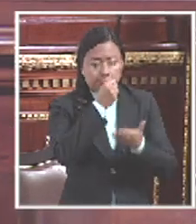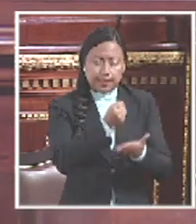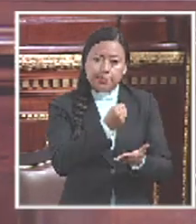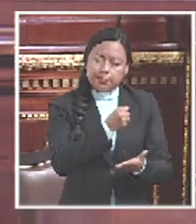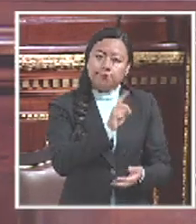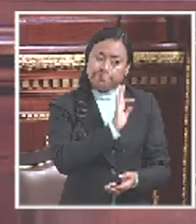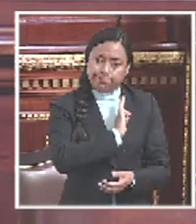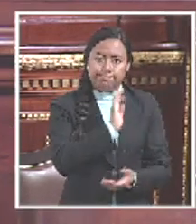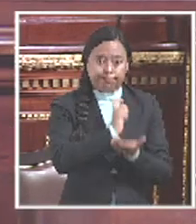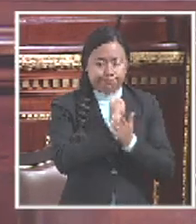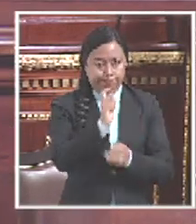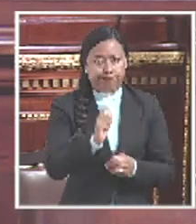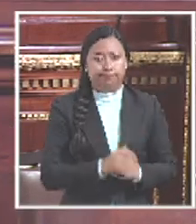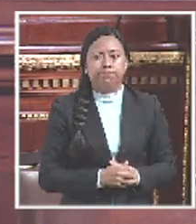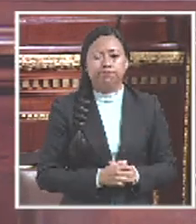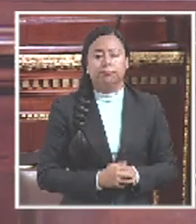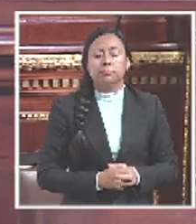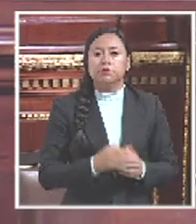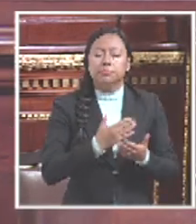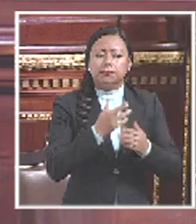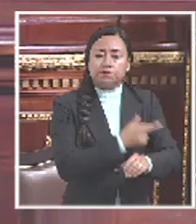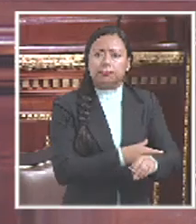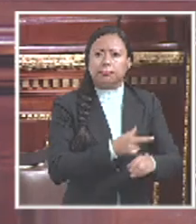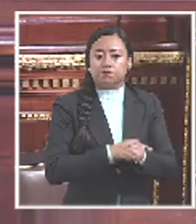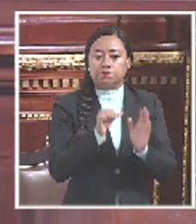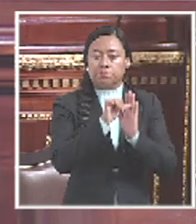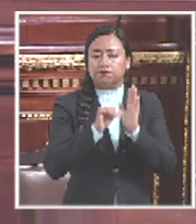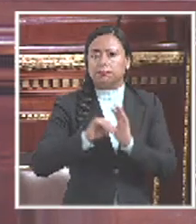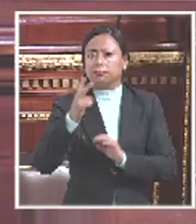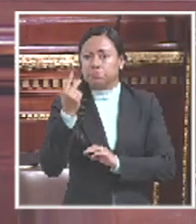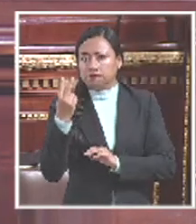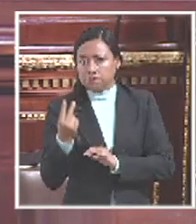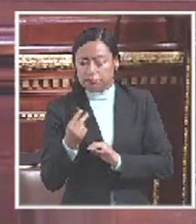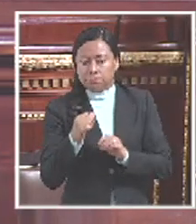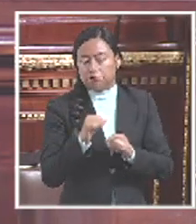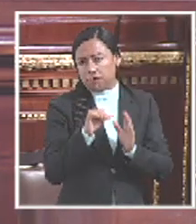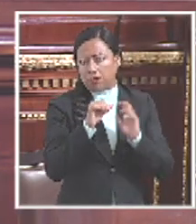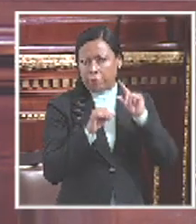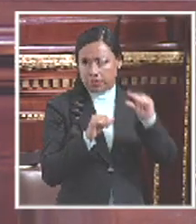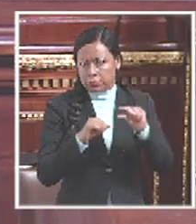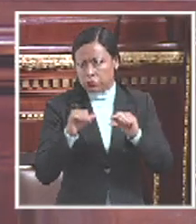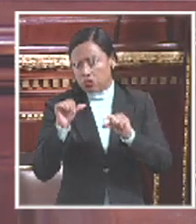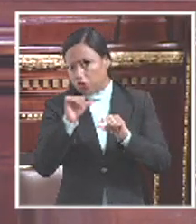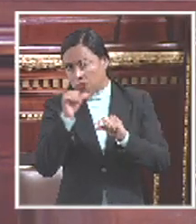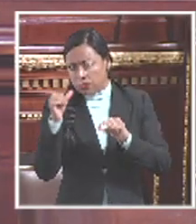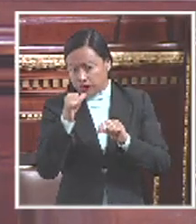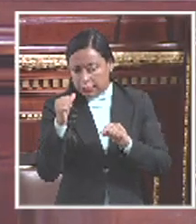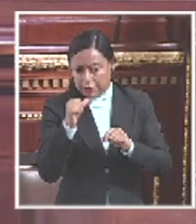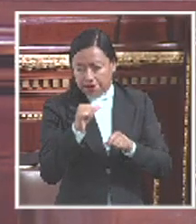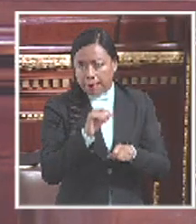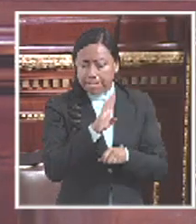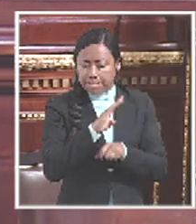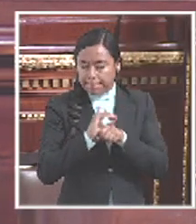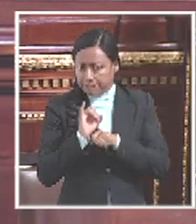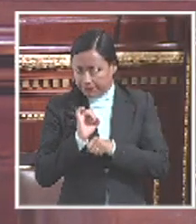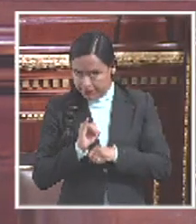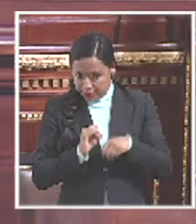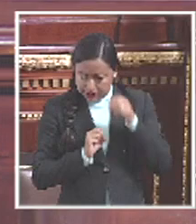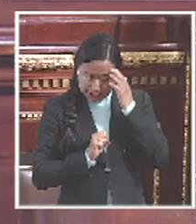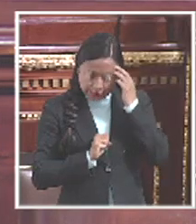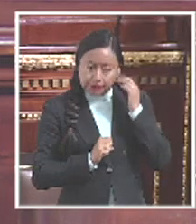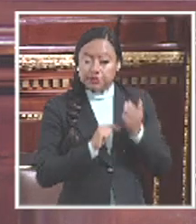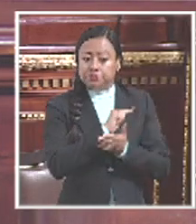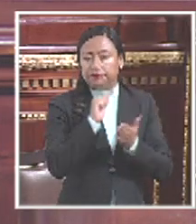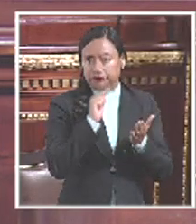La reforma al artículo 25, fracción 11ª bis de la Ley de Residuos Sólidos tiene el propósito de proteger el medio